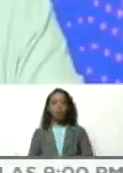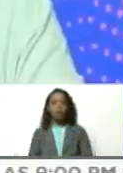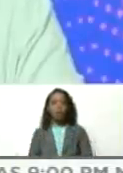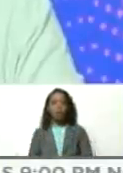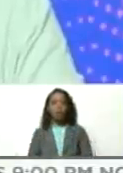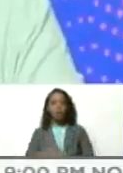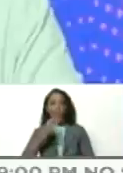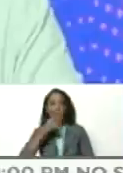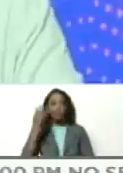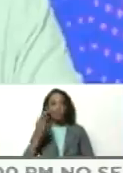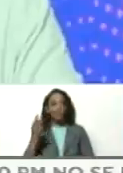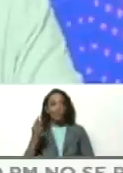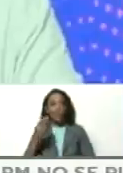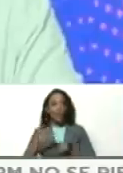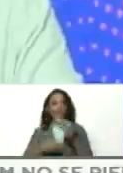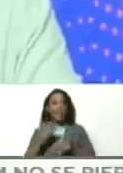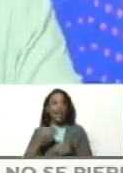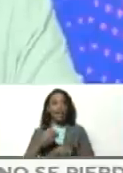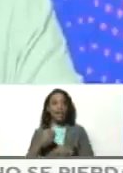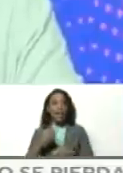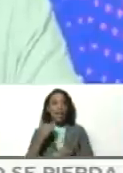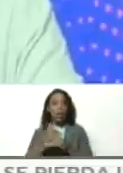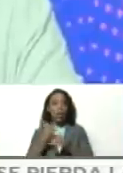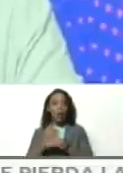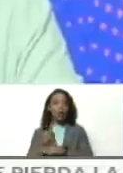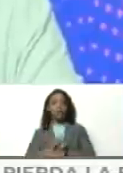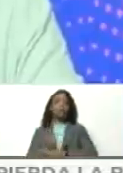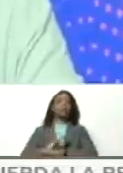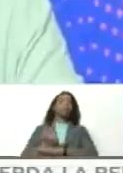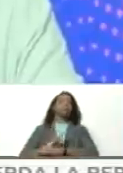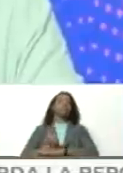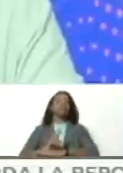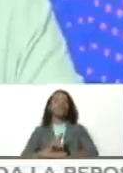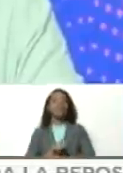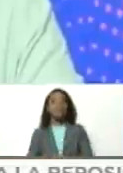de verdad que le lleva la adrenalina a uno al máximo.